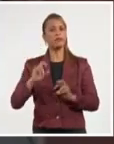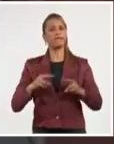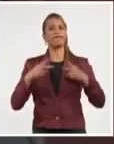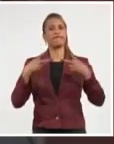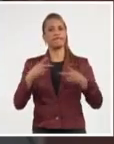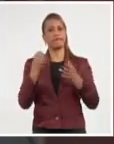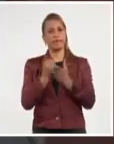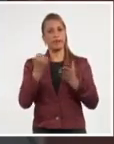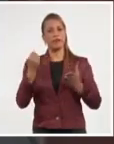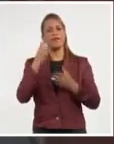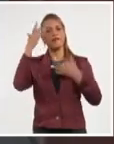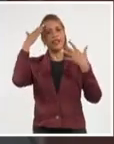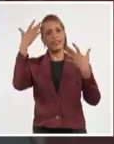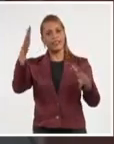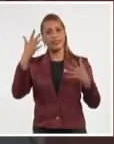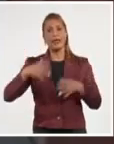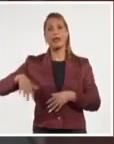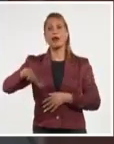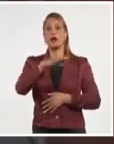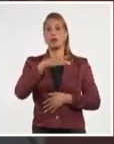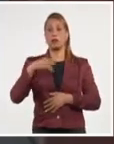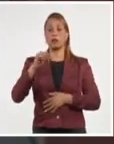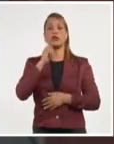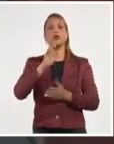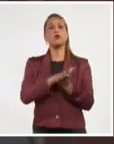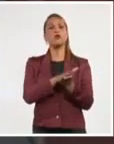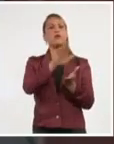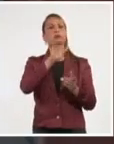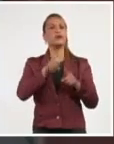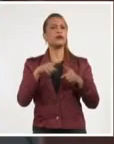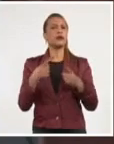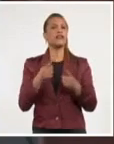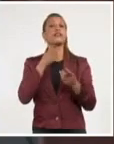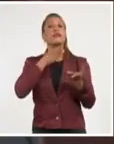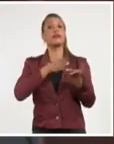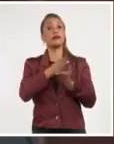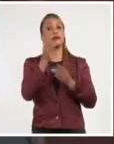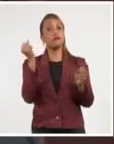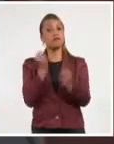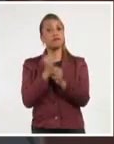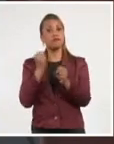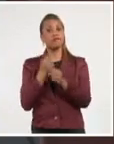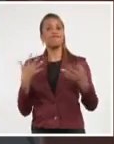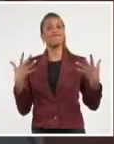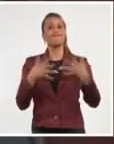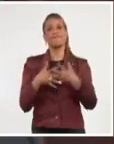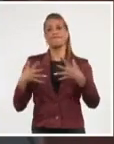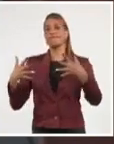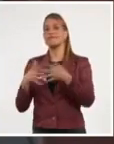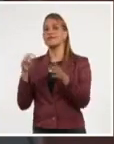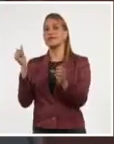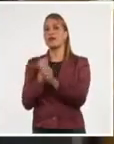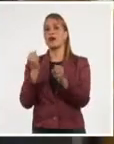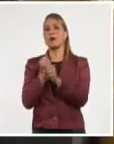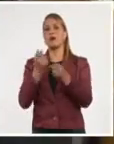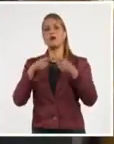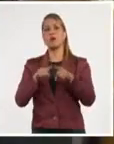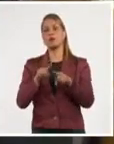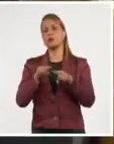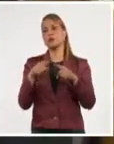ratificamos nuestra felicitación y el compromiso de continuar estrechando nuestro trabajo conjunto a favor del